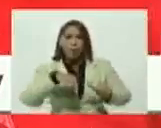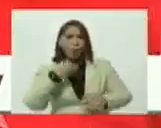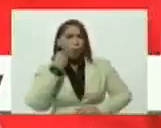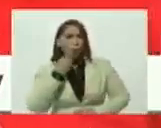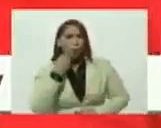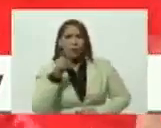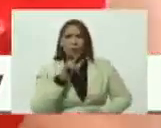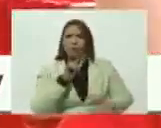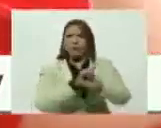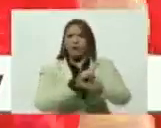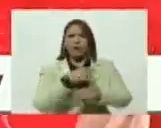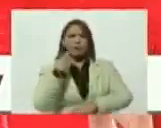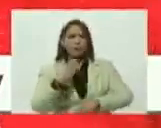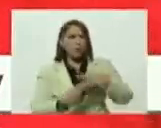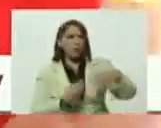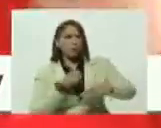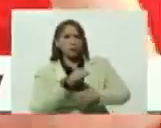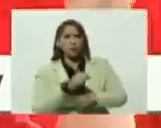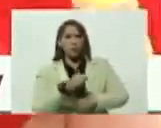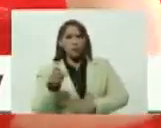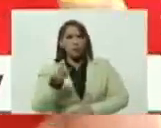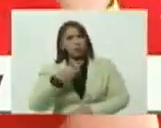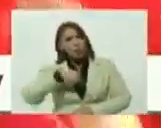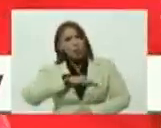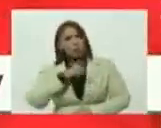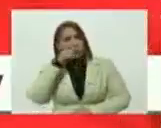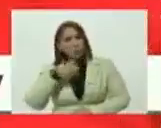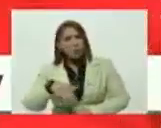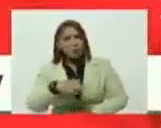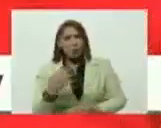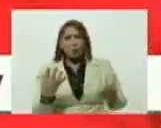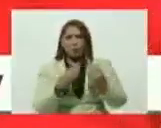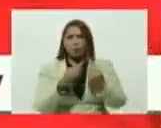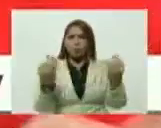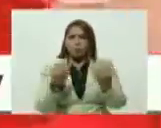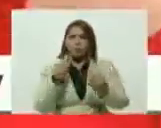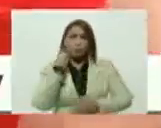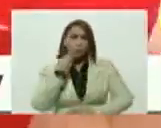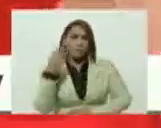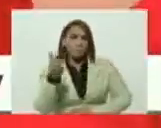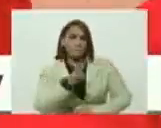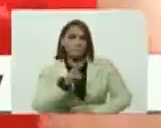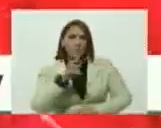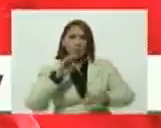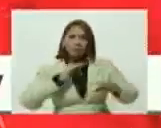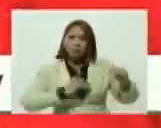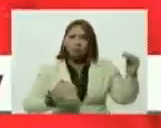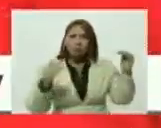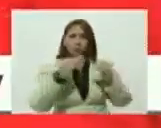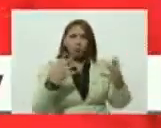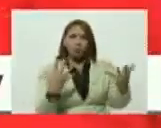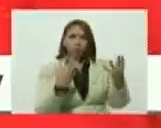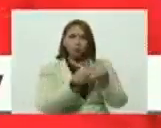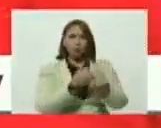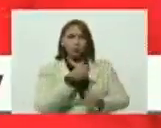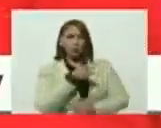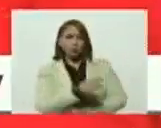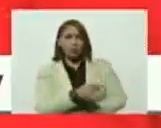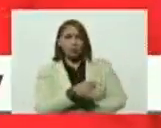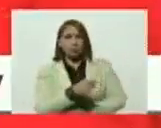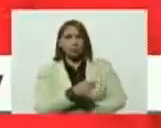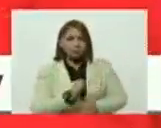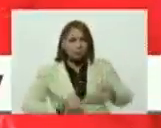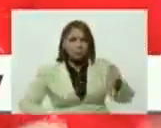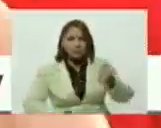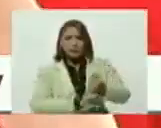a la revolución bolivariana y a nuestro pueblo. Juntos siempre, la juventud venezolana vencerá junto a usted. Cuente con nosotros